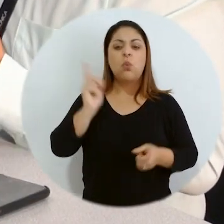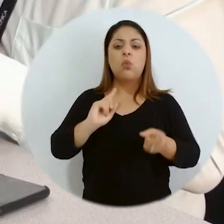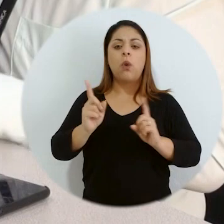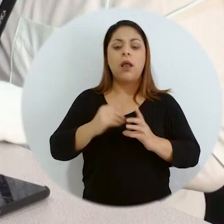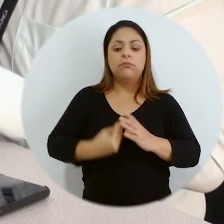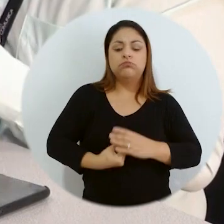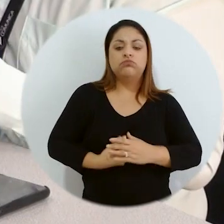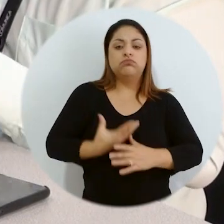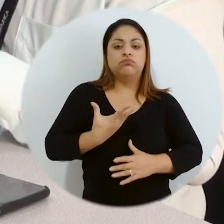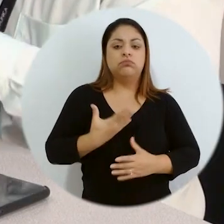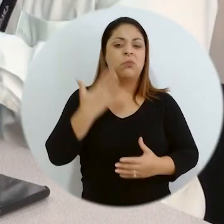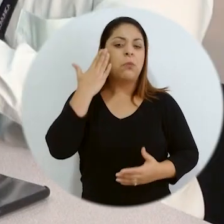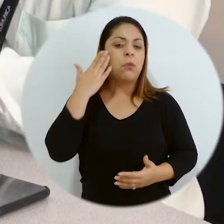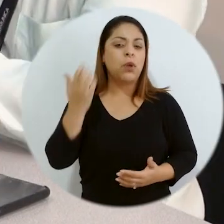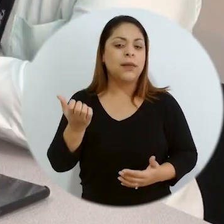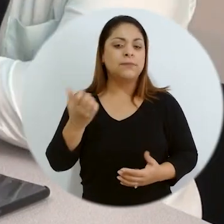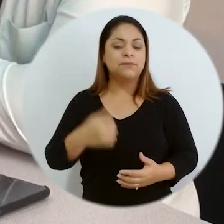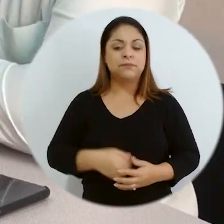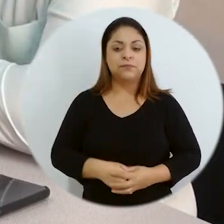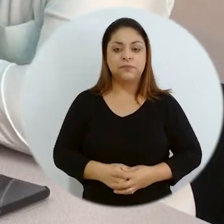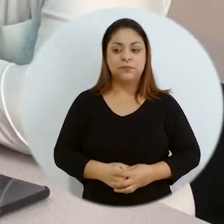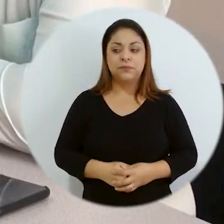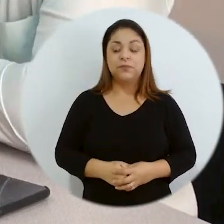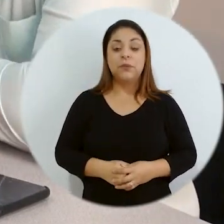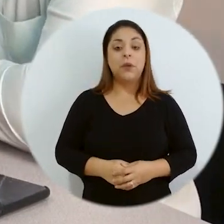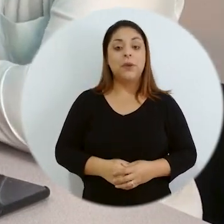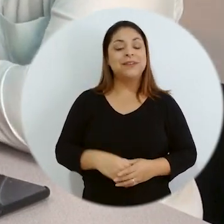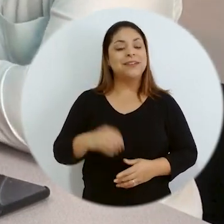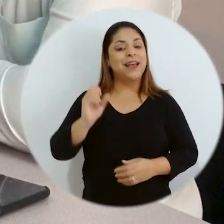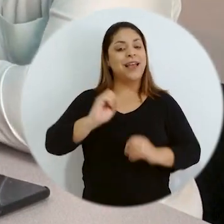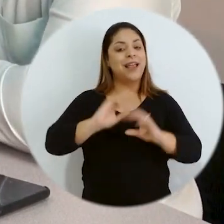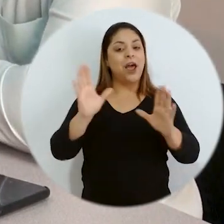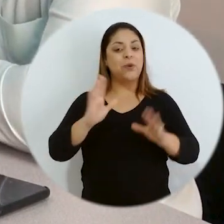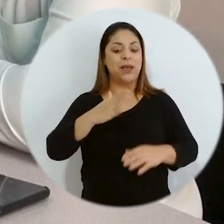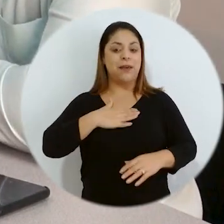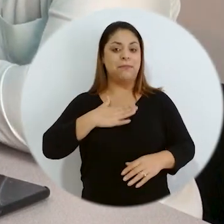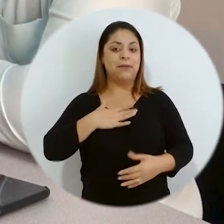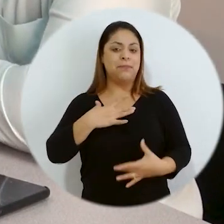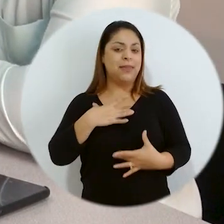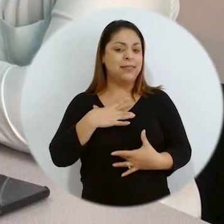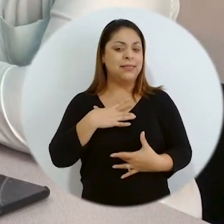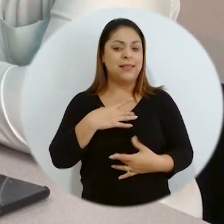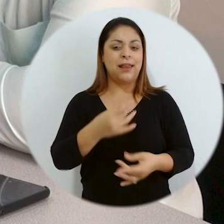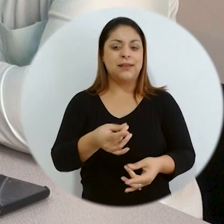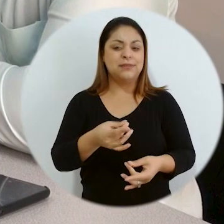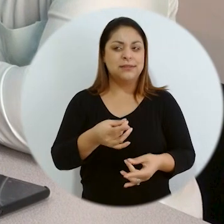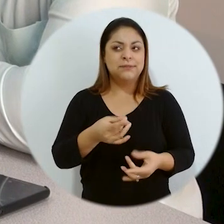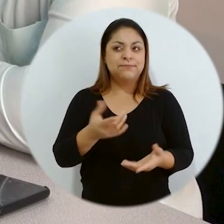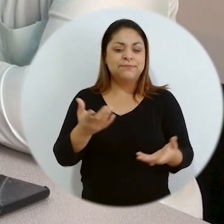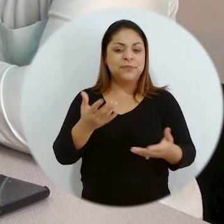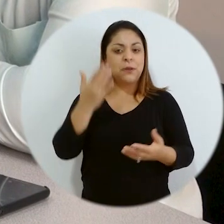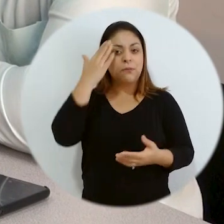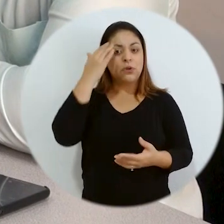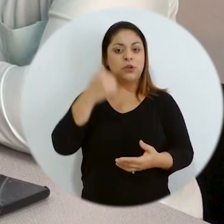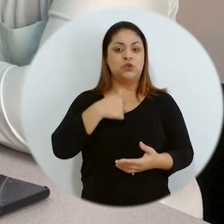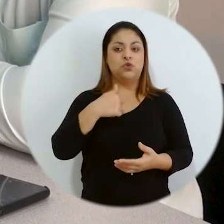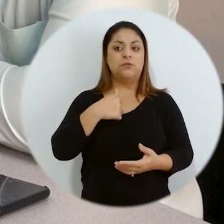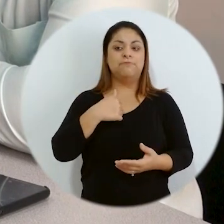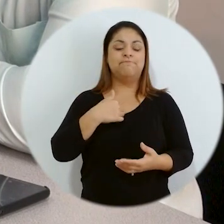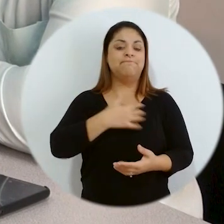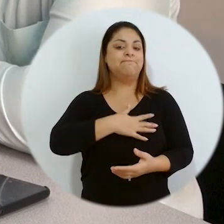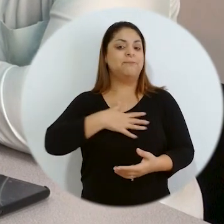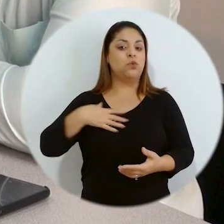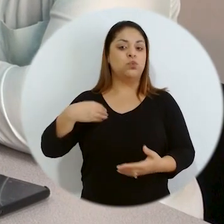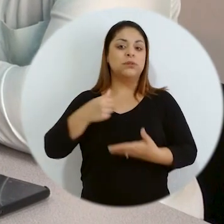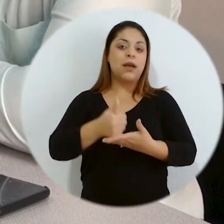nace? ¿Cómo es que se da en tu caso personal? Claro. Bueno, el interés principal creo que se